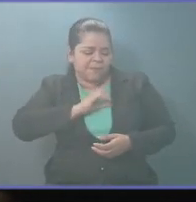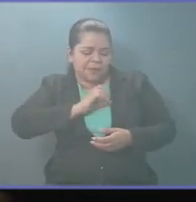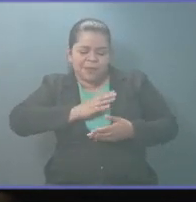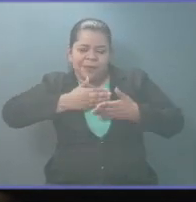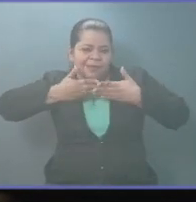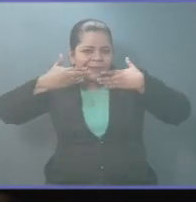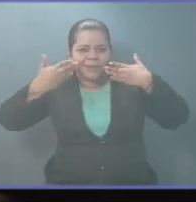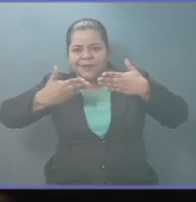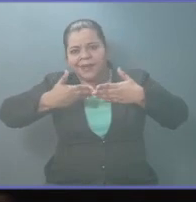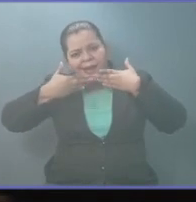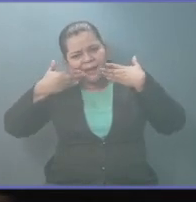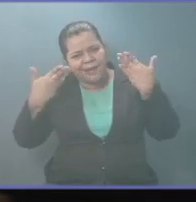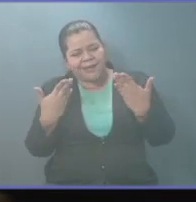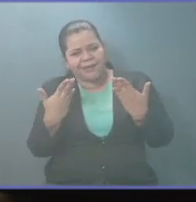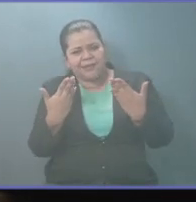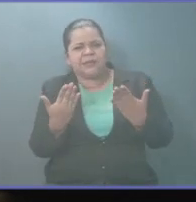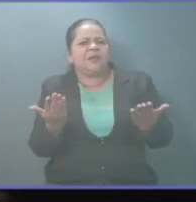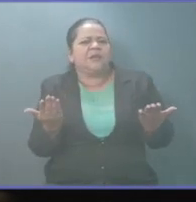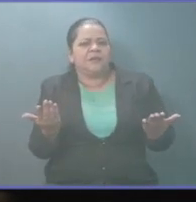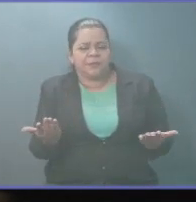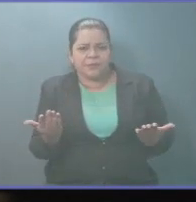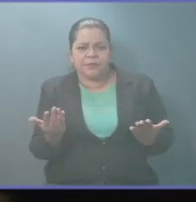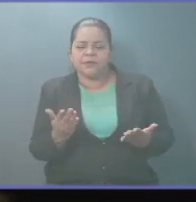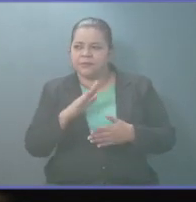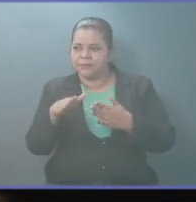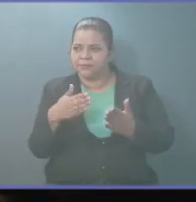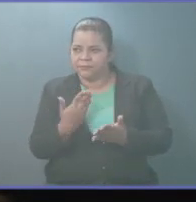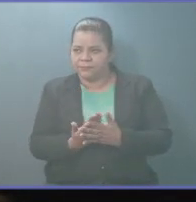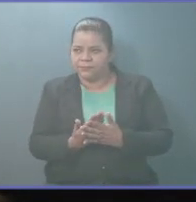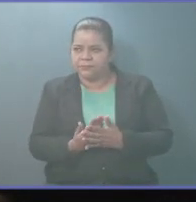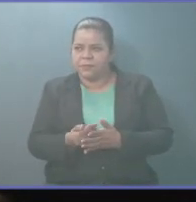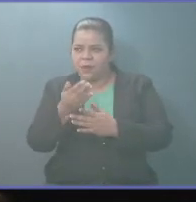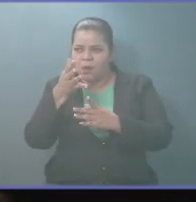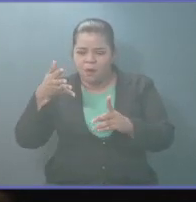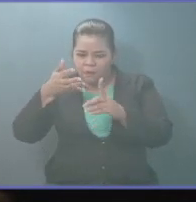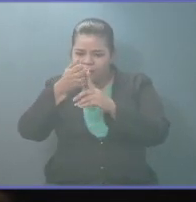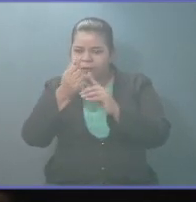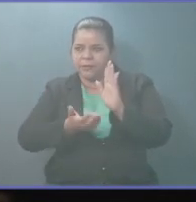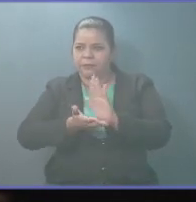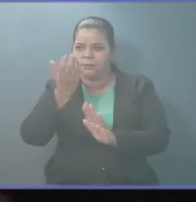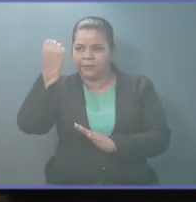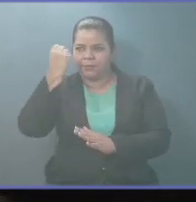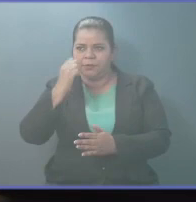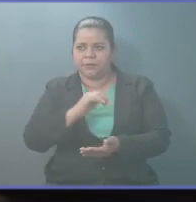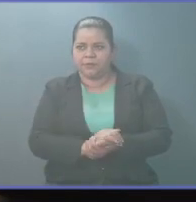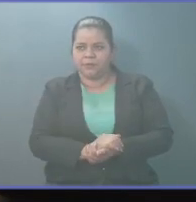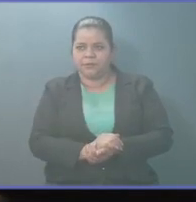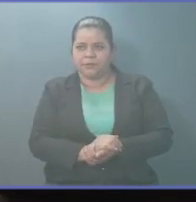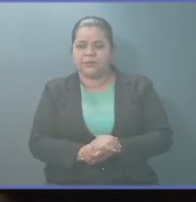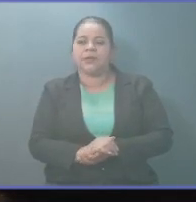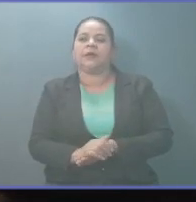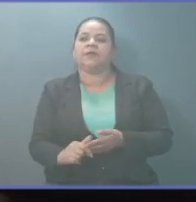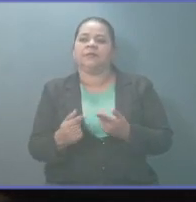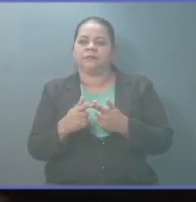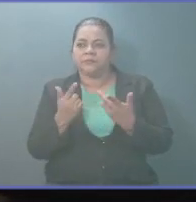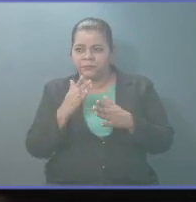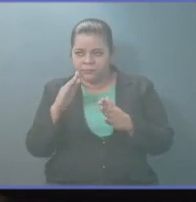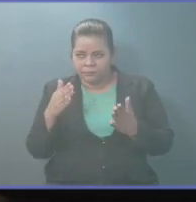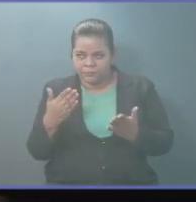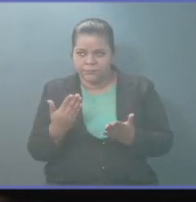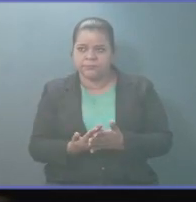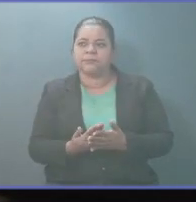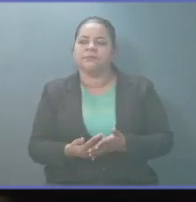económicamente, porque unidos lo podemos hacer. Así que yo mantengo mi propuesta y la propuesta del diputado Reyes la